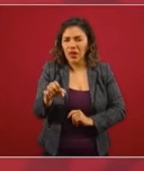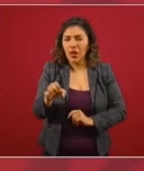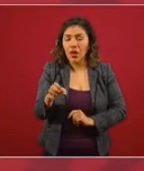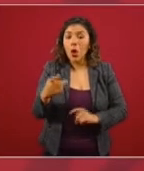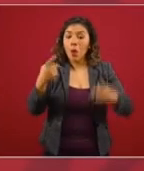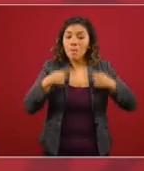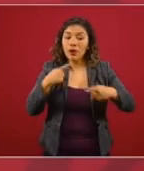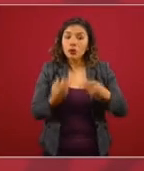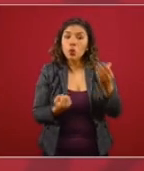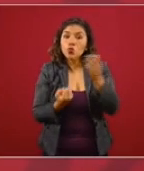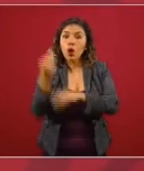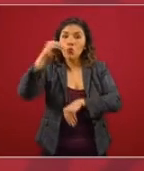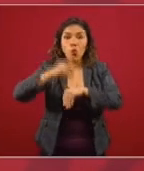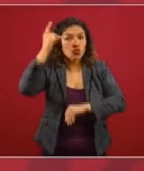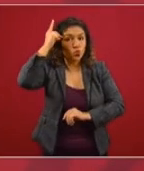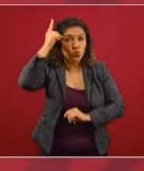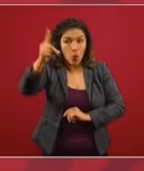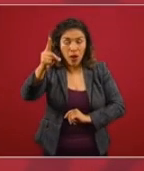dueño